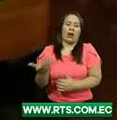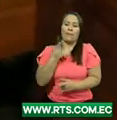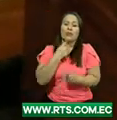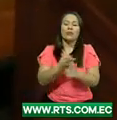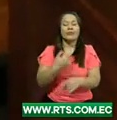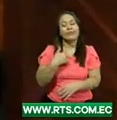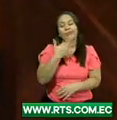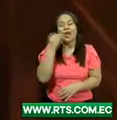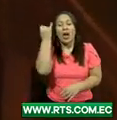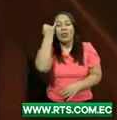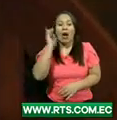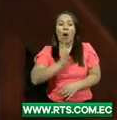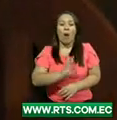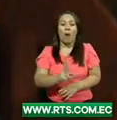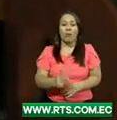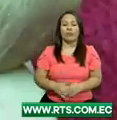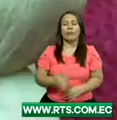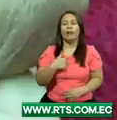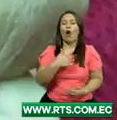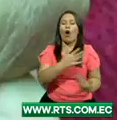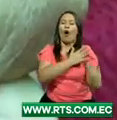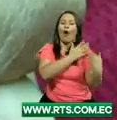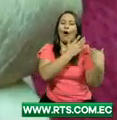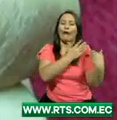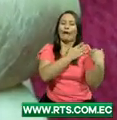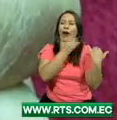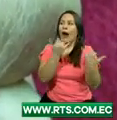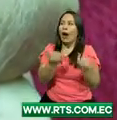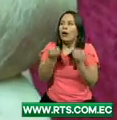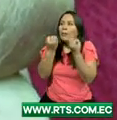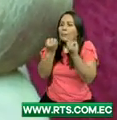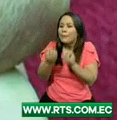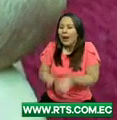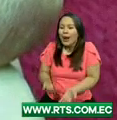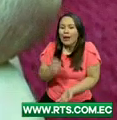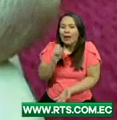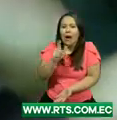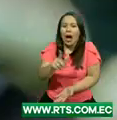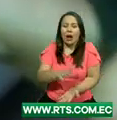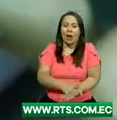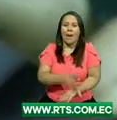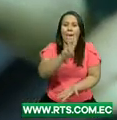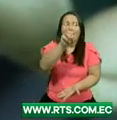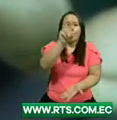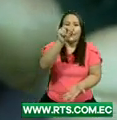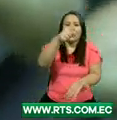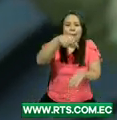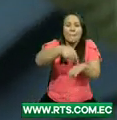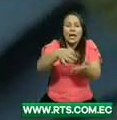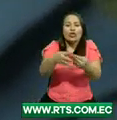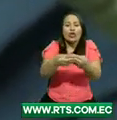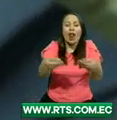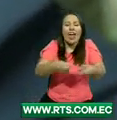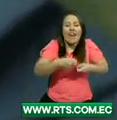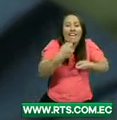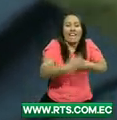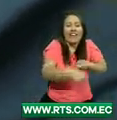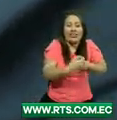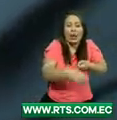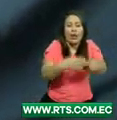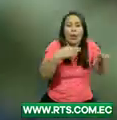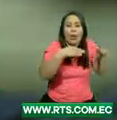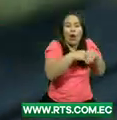individuo jamás pensó que por ser confiado y solidario le pasaría una factura tan alta veinte mil dólares en efectivo dinero que guardaba en casa